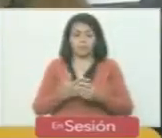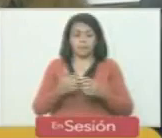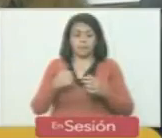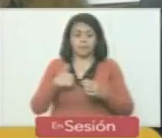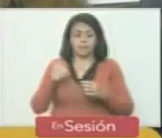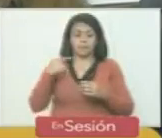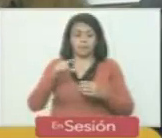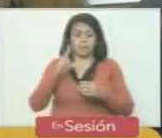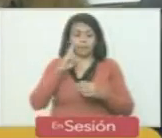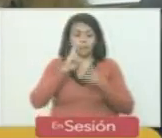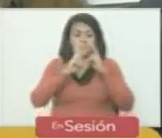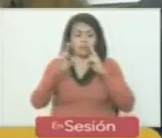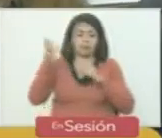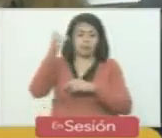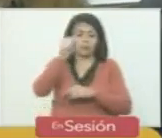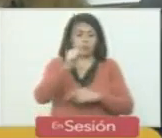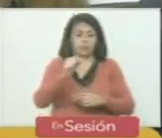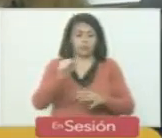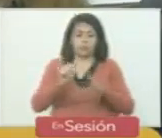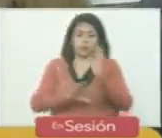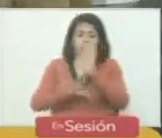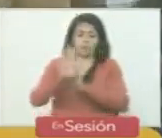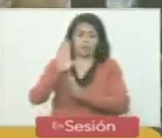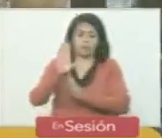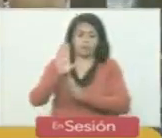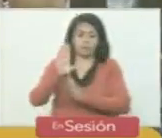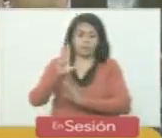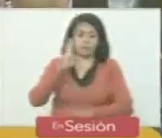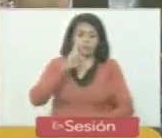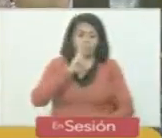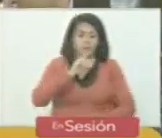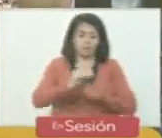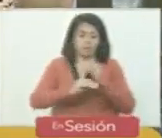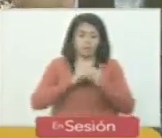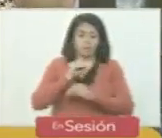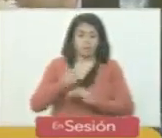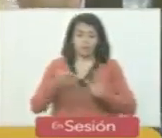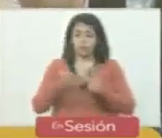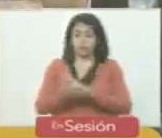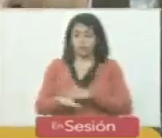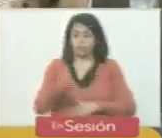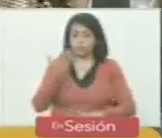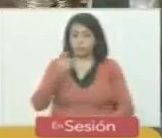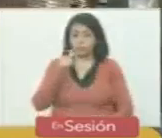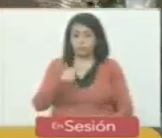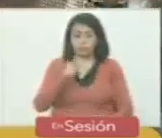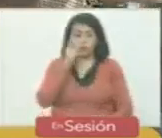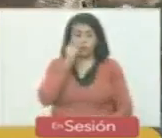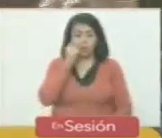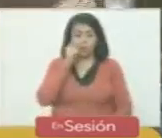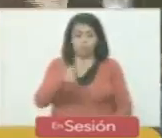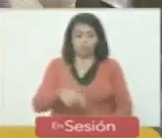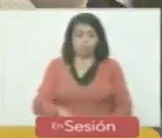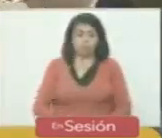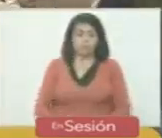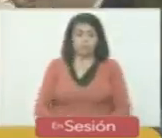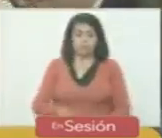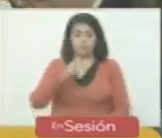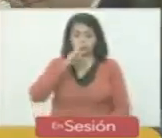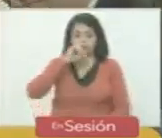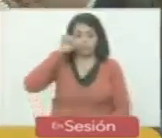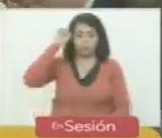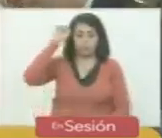pero hay que mirar los logros, los avances. Hay que ver lo que ha significado para ese hombre, para